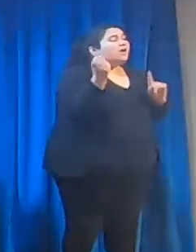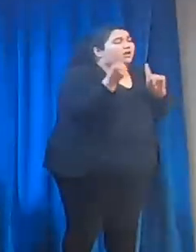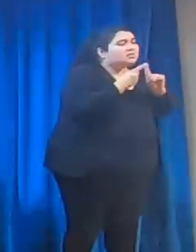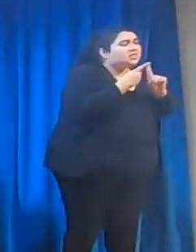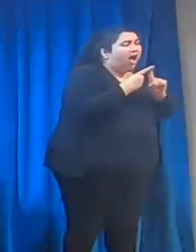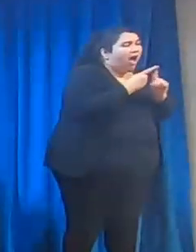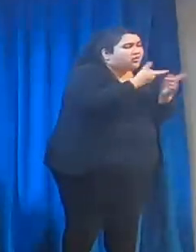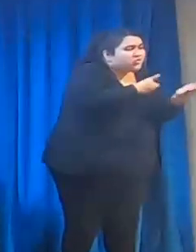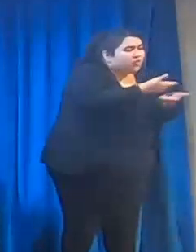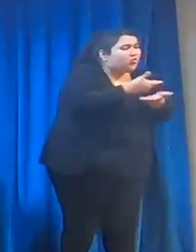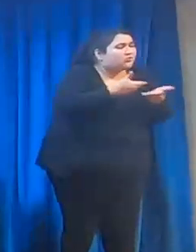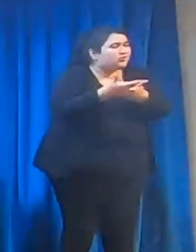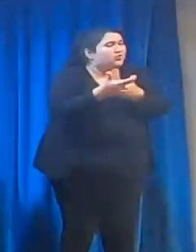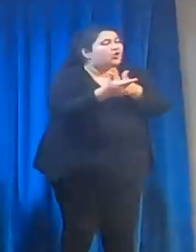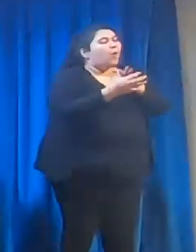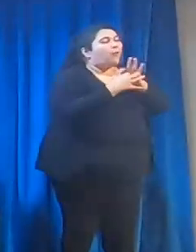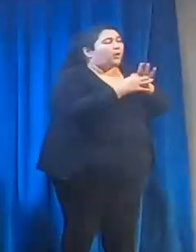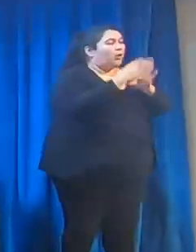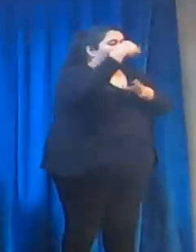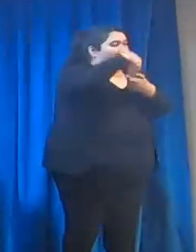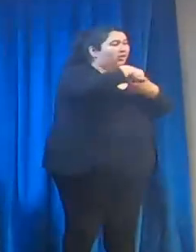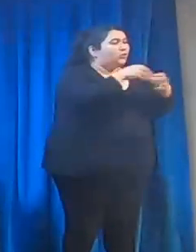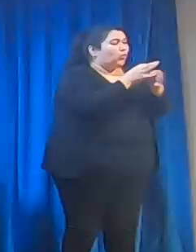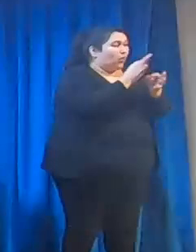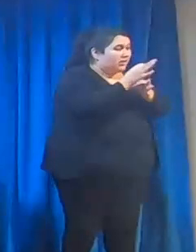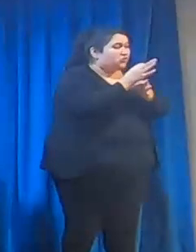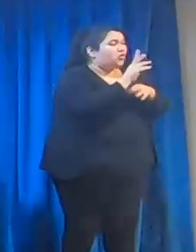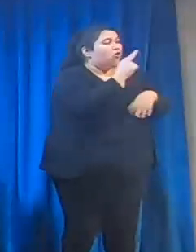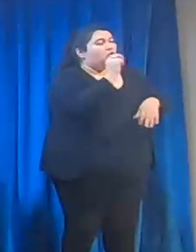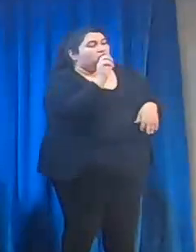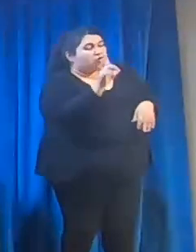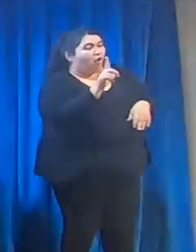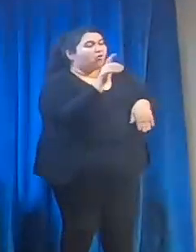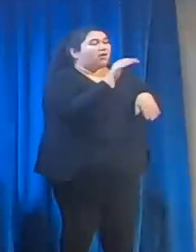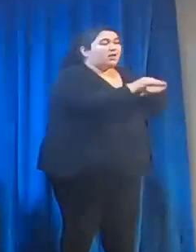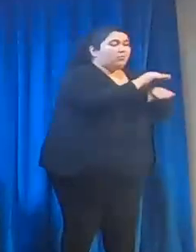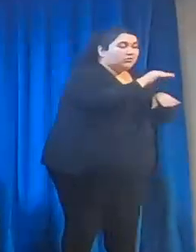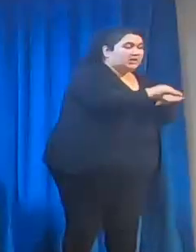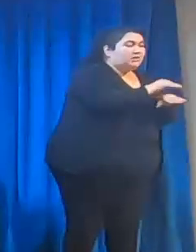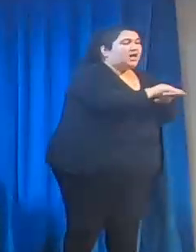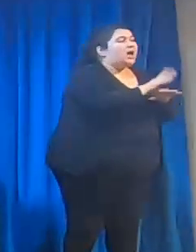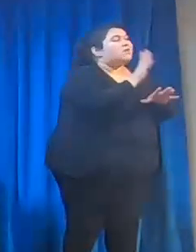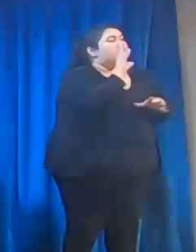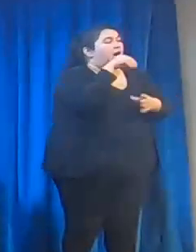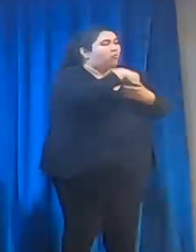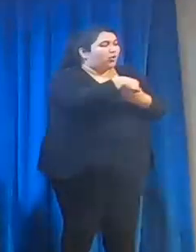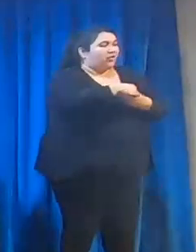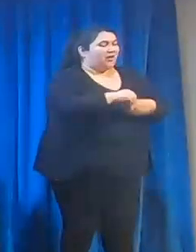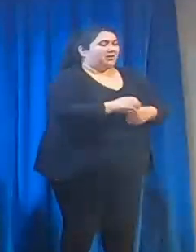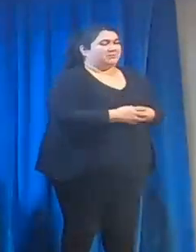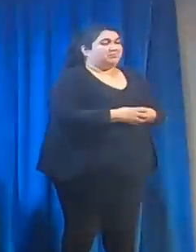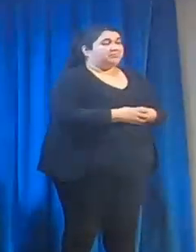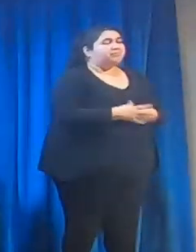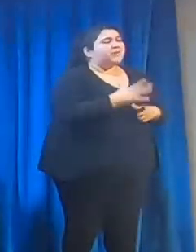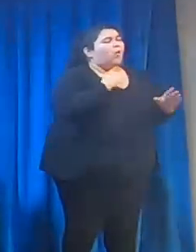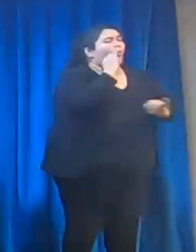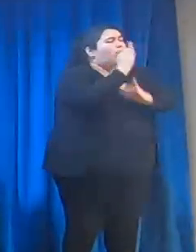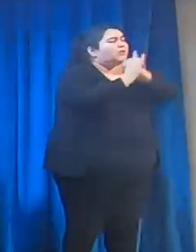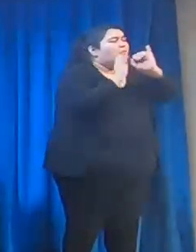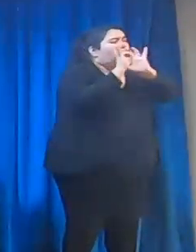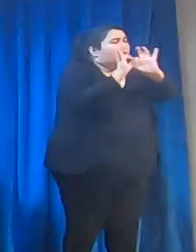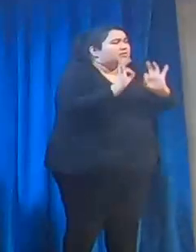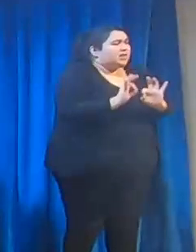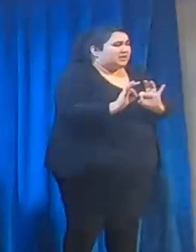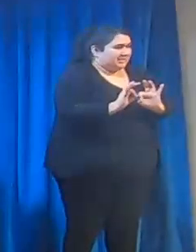tratos en los vínculos educativos, roles, responsabilidades y abordajes. Les cuento algunos detalles antes